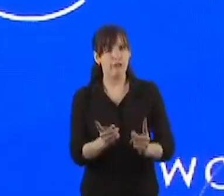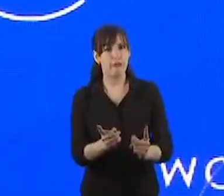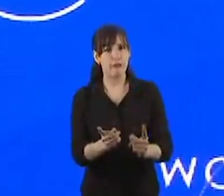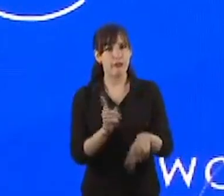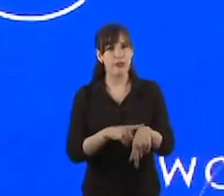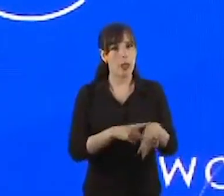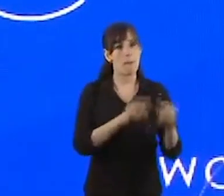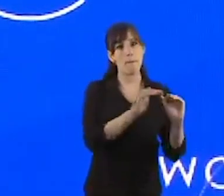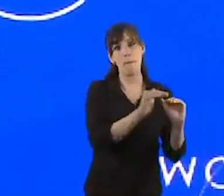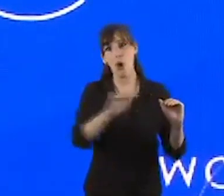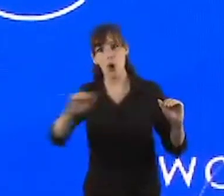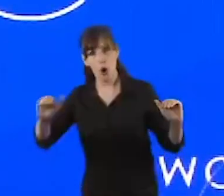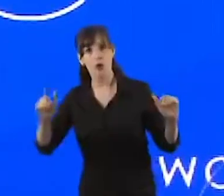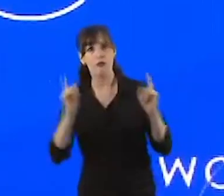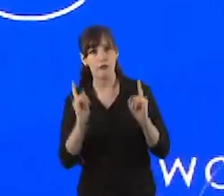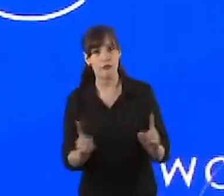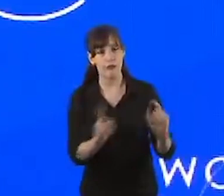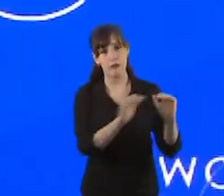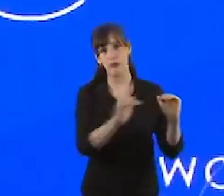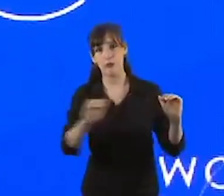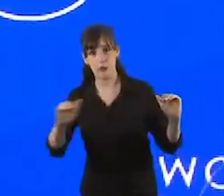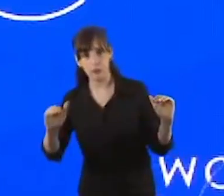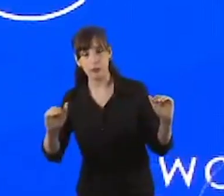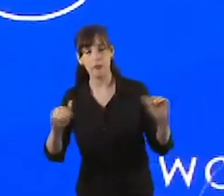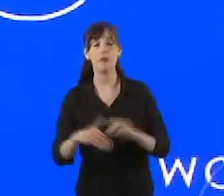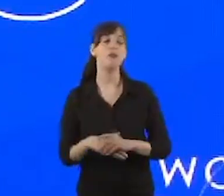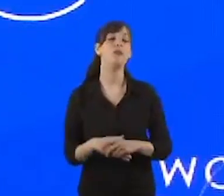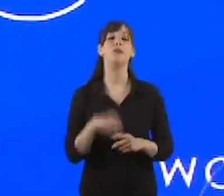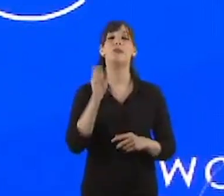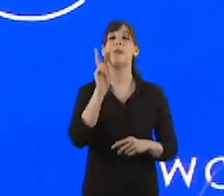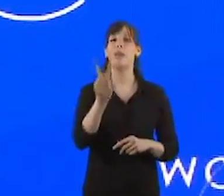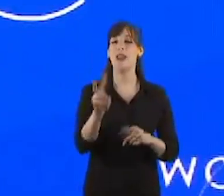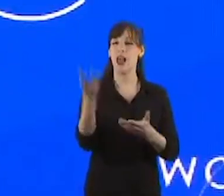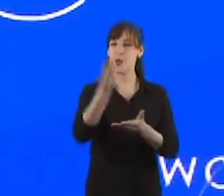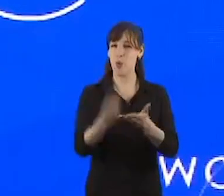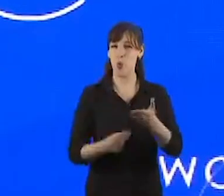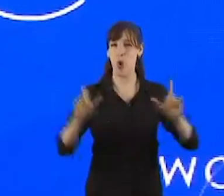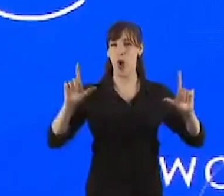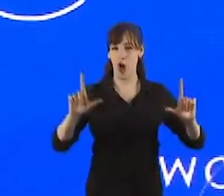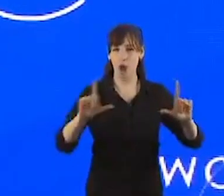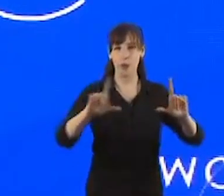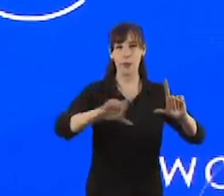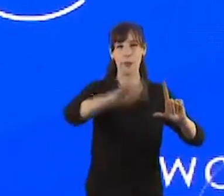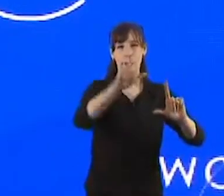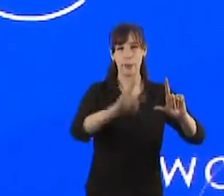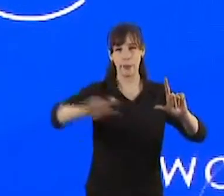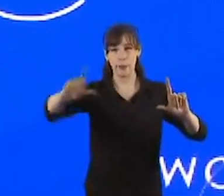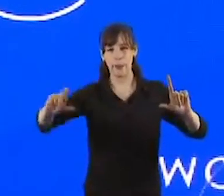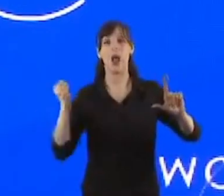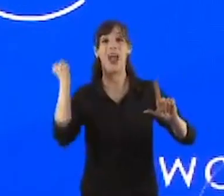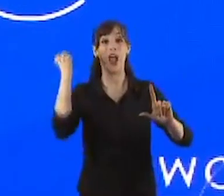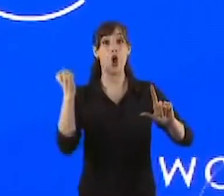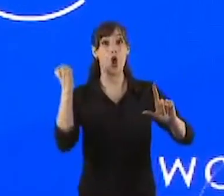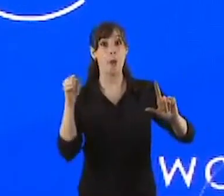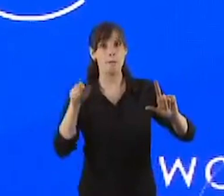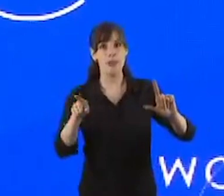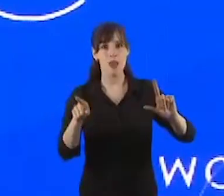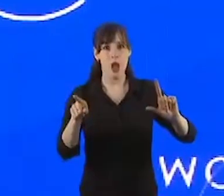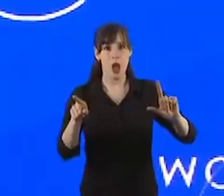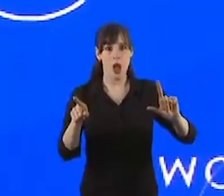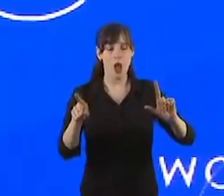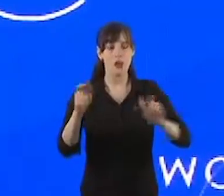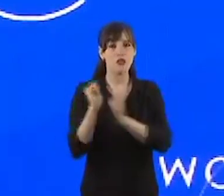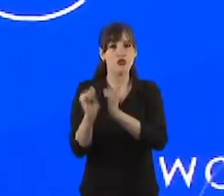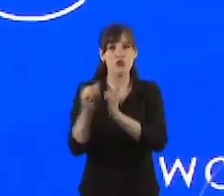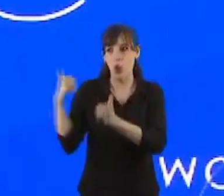de referencia. Si uno mira un gráfico de la evolución del crecimiento económico a lo largo de la historia de la humanidad, uno